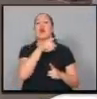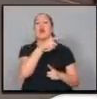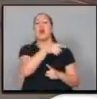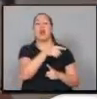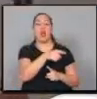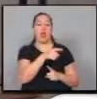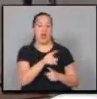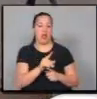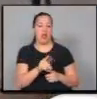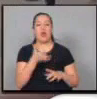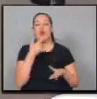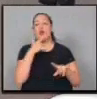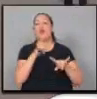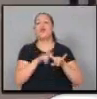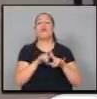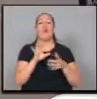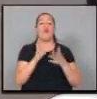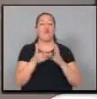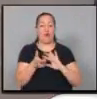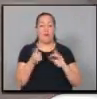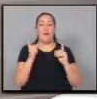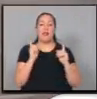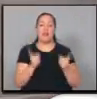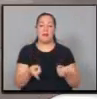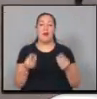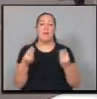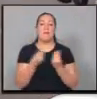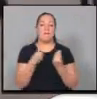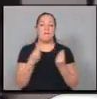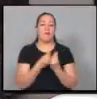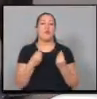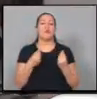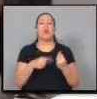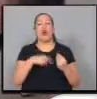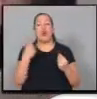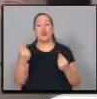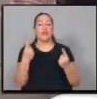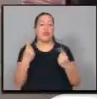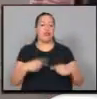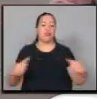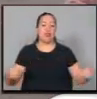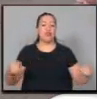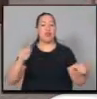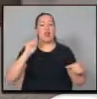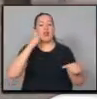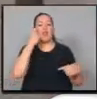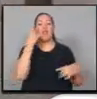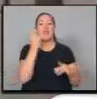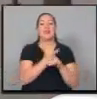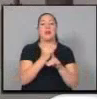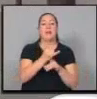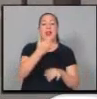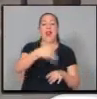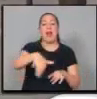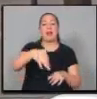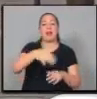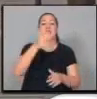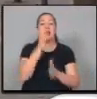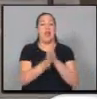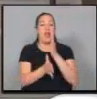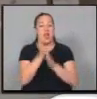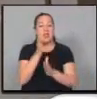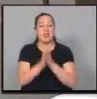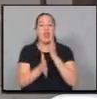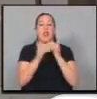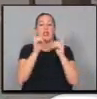ese show, entre comillas, también hay muchas otras cosas lindas que ofrecen los artistas callejeros en forma gratuita. Los